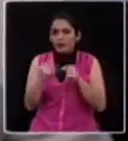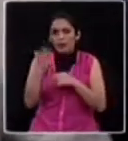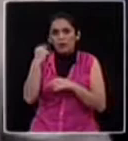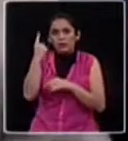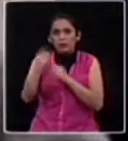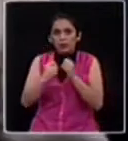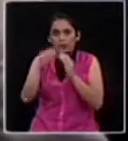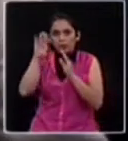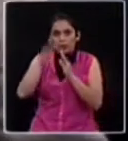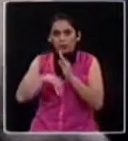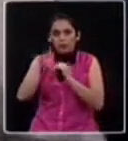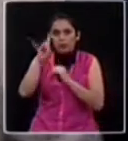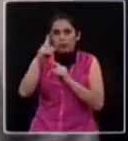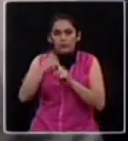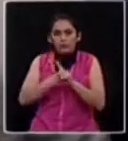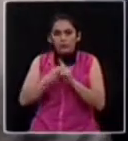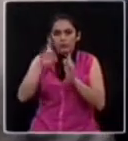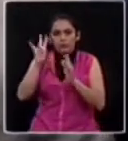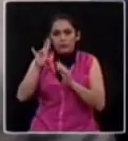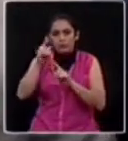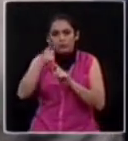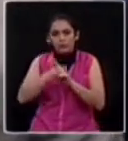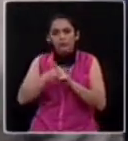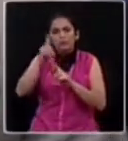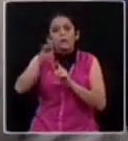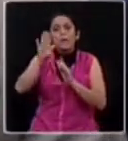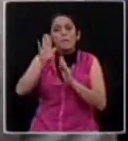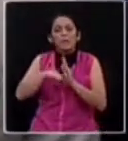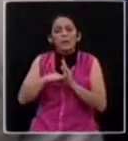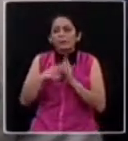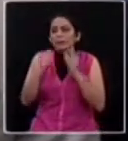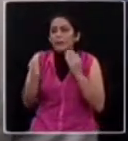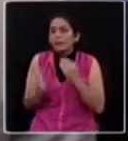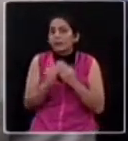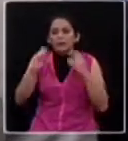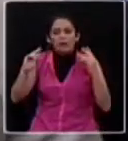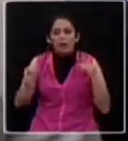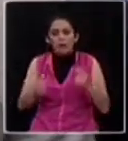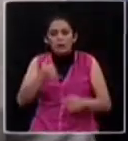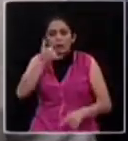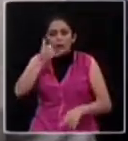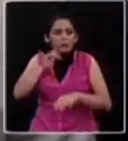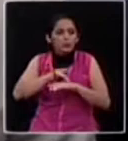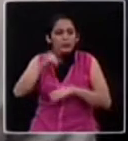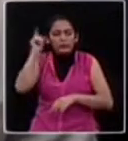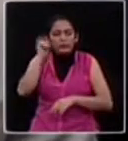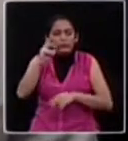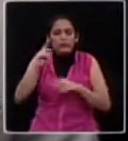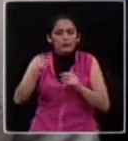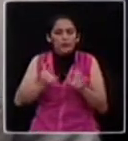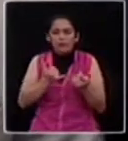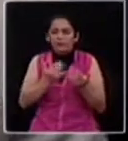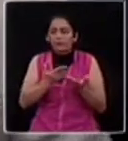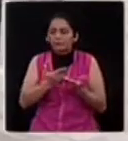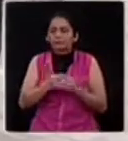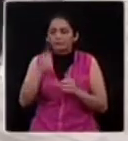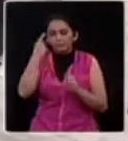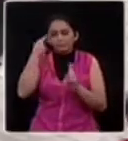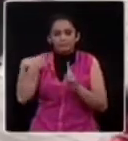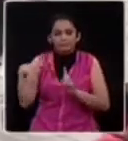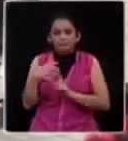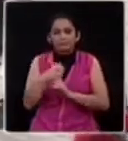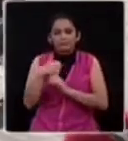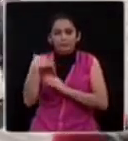bajó a 8 meses, 7 meses, pero todavía no es suficiente y en eso estoy absolutamente consciente. Ese es nuestro reto, lo vamos a lograr.